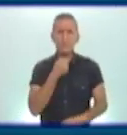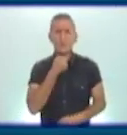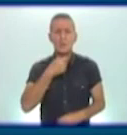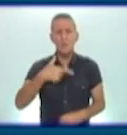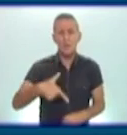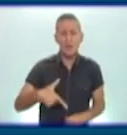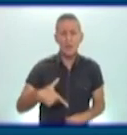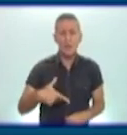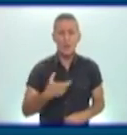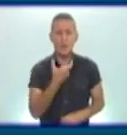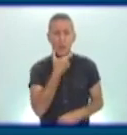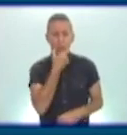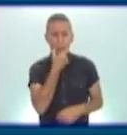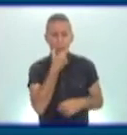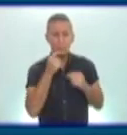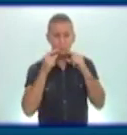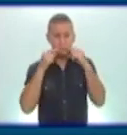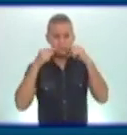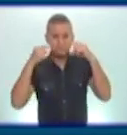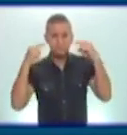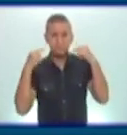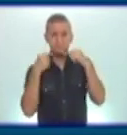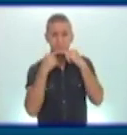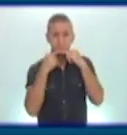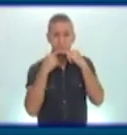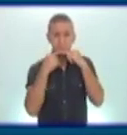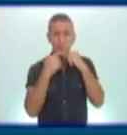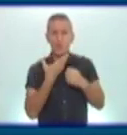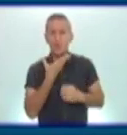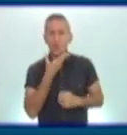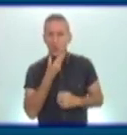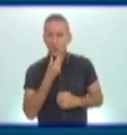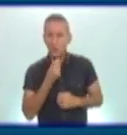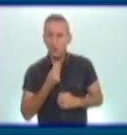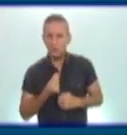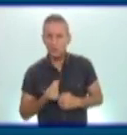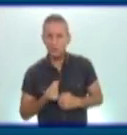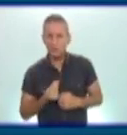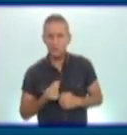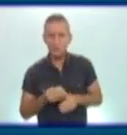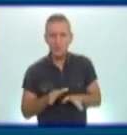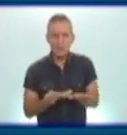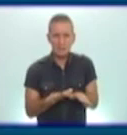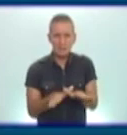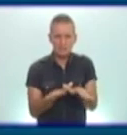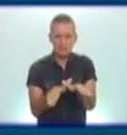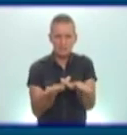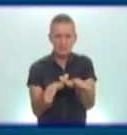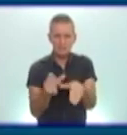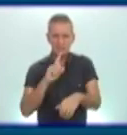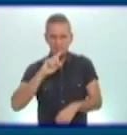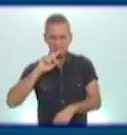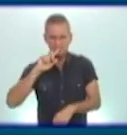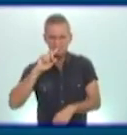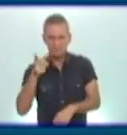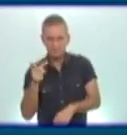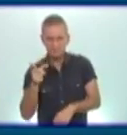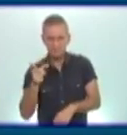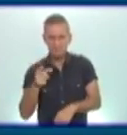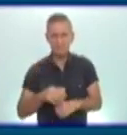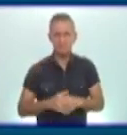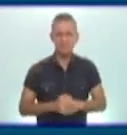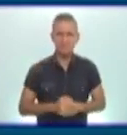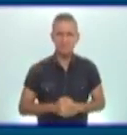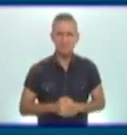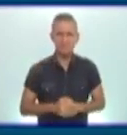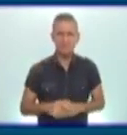bocaza, jovencito, pajarraco. Fíjense la terminación cito de los sustantivos que siempre se escriben con